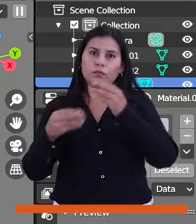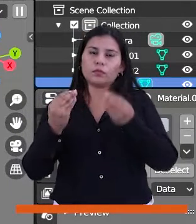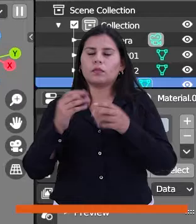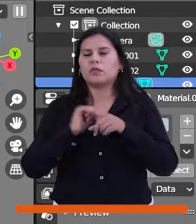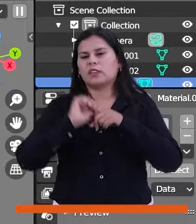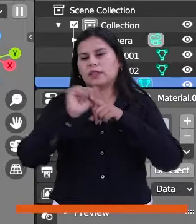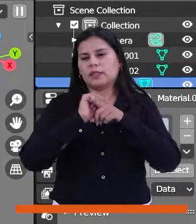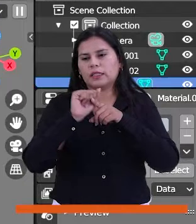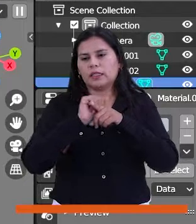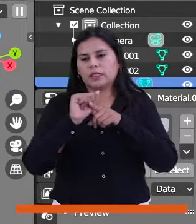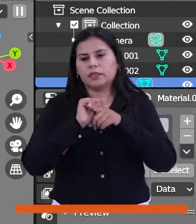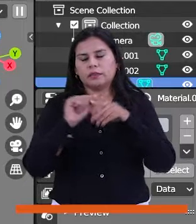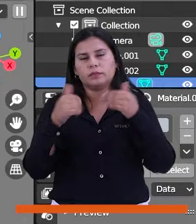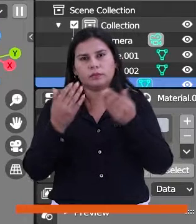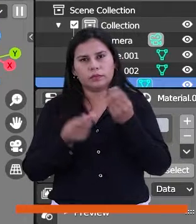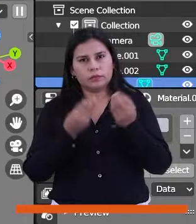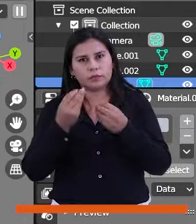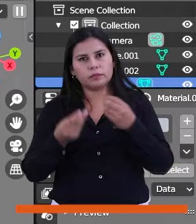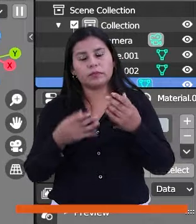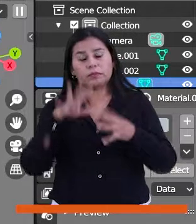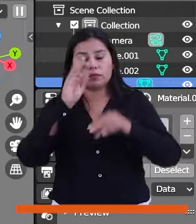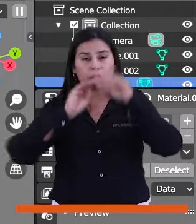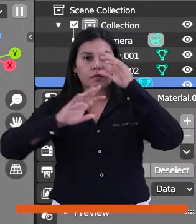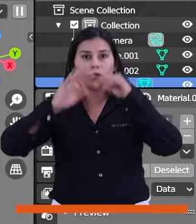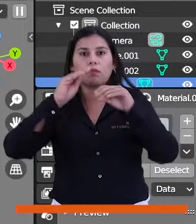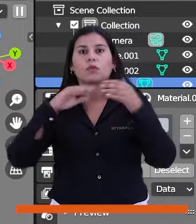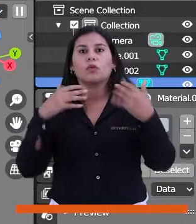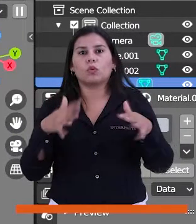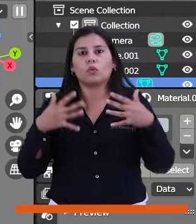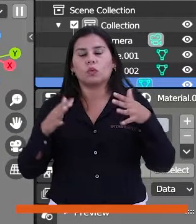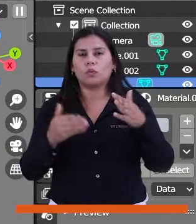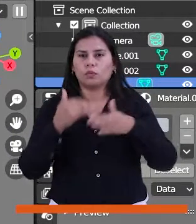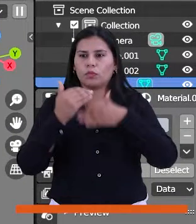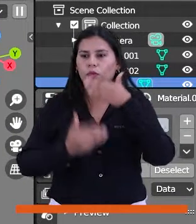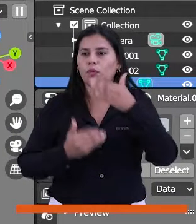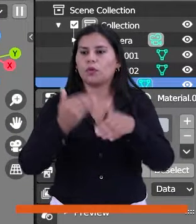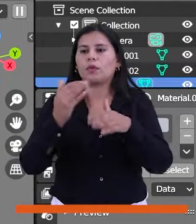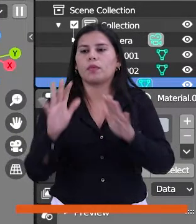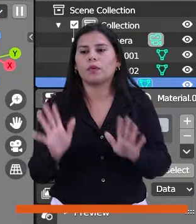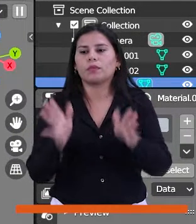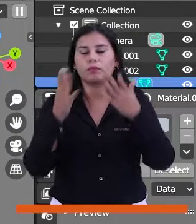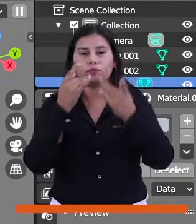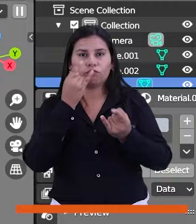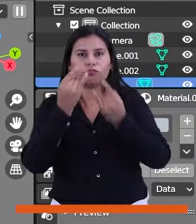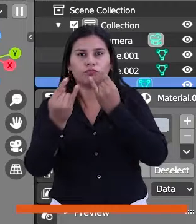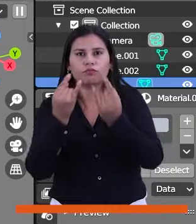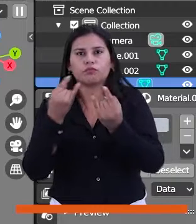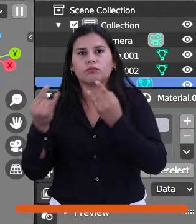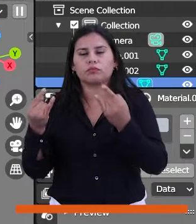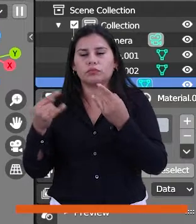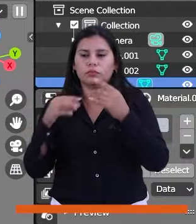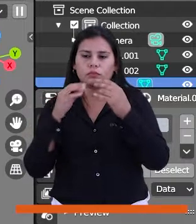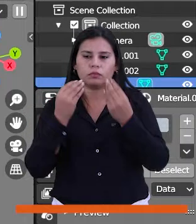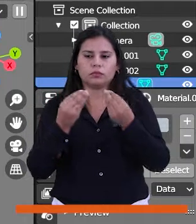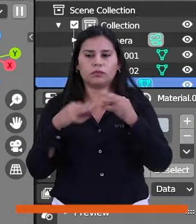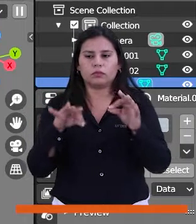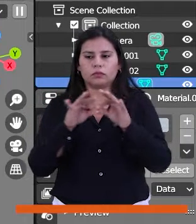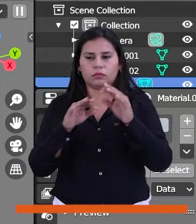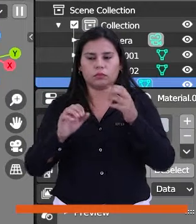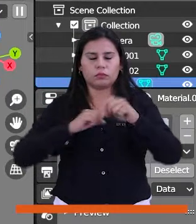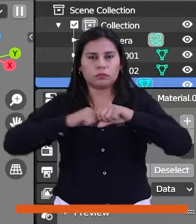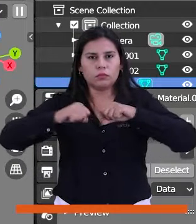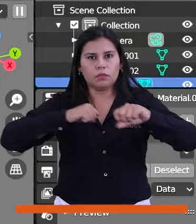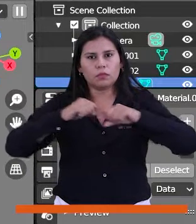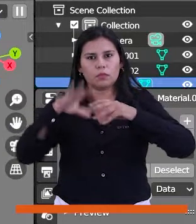tú practiques todo lo que hemos hecho hasta ahora, porque vean, esta cosa cada vez se va poniendo como mucho más interesante y